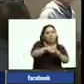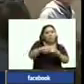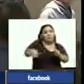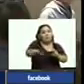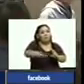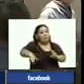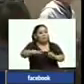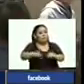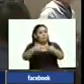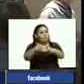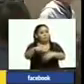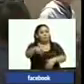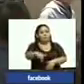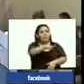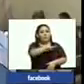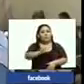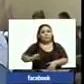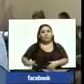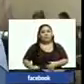zonas de El Salvador.